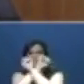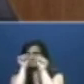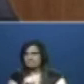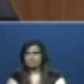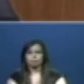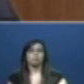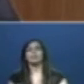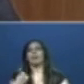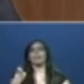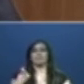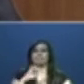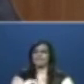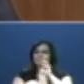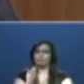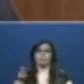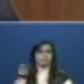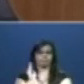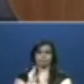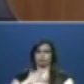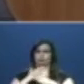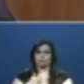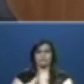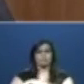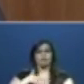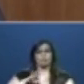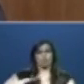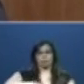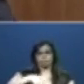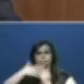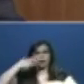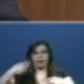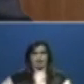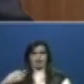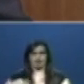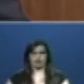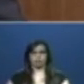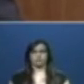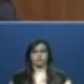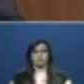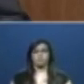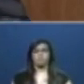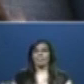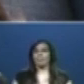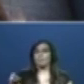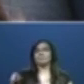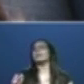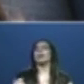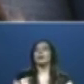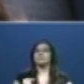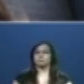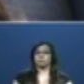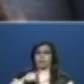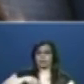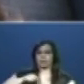requiere de una financiación suficiente para que pueda implantarse de manera efectiva Y es que las buenas calificaciones de la educación de